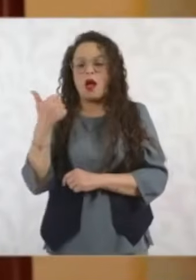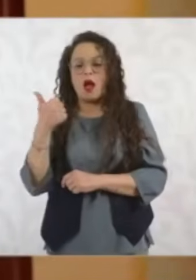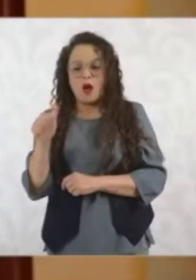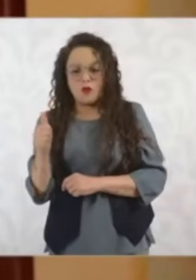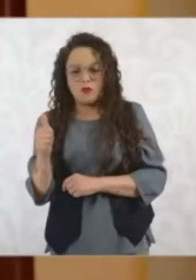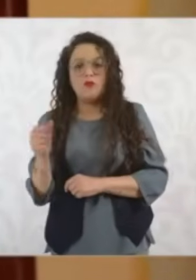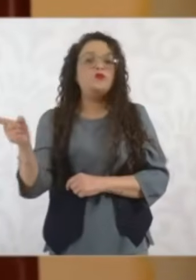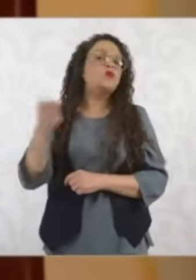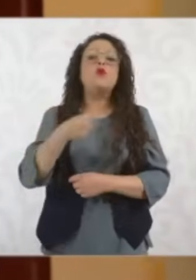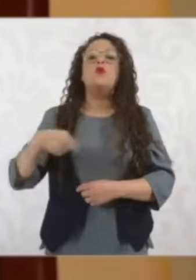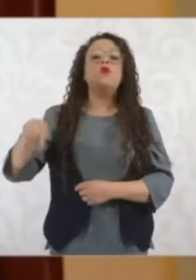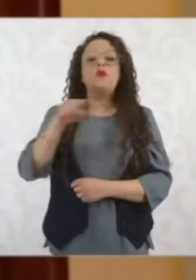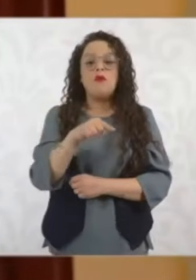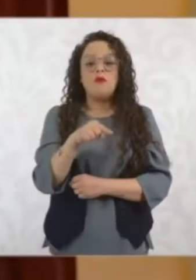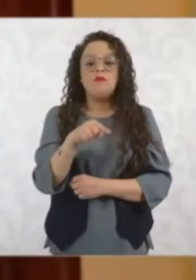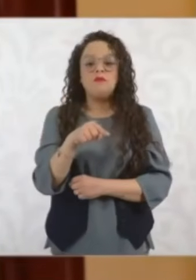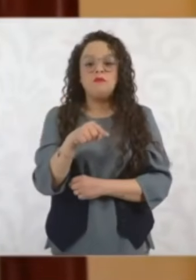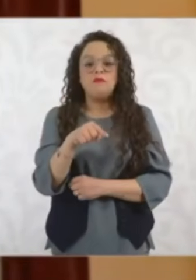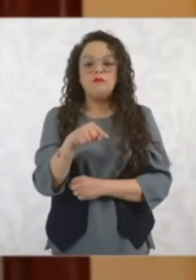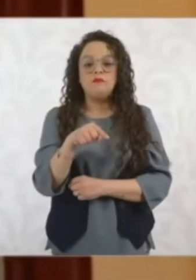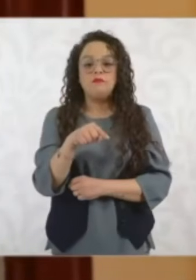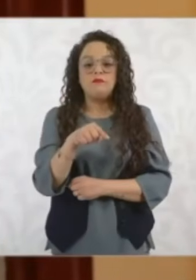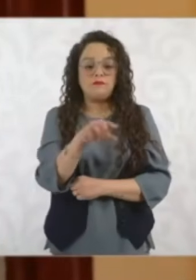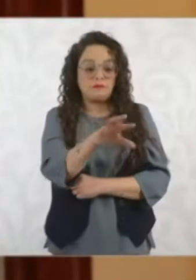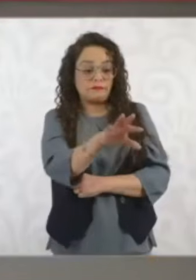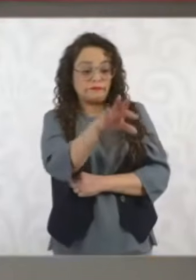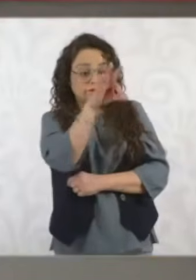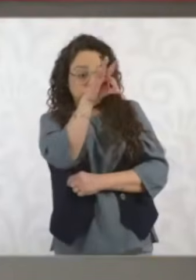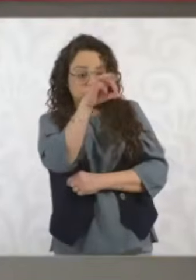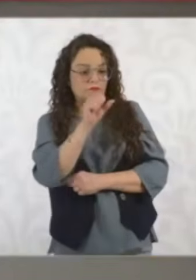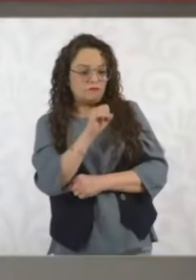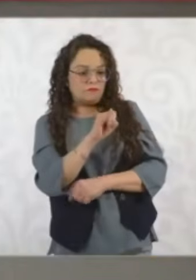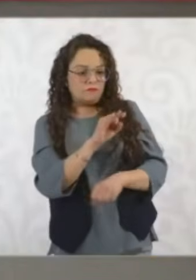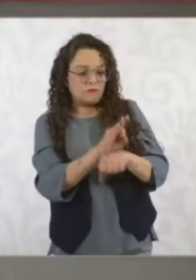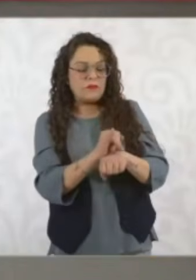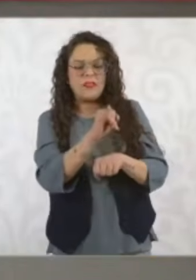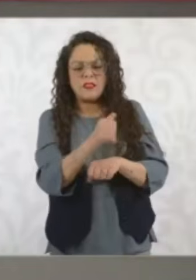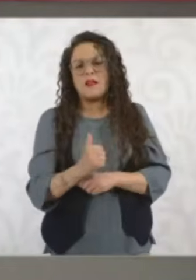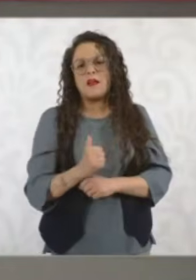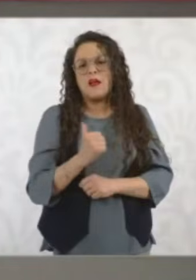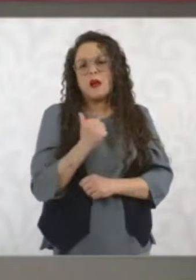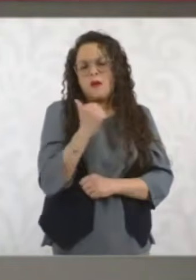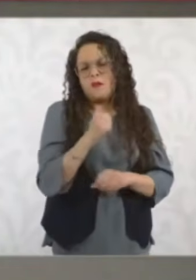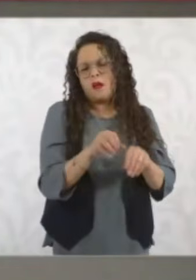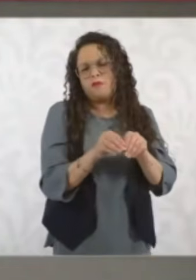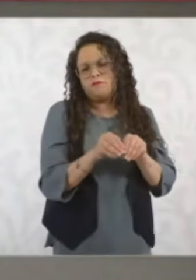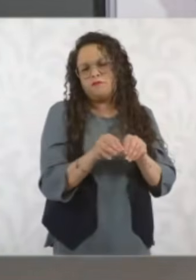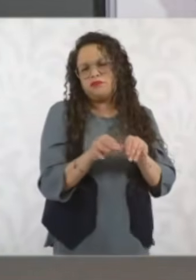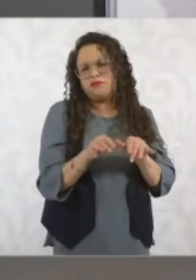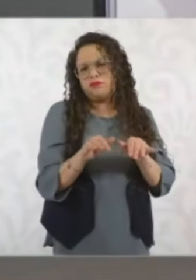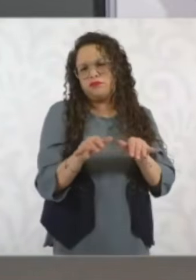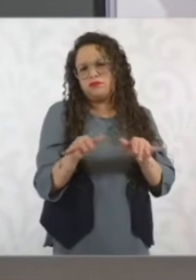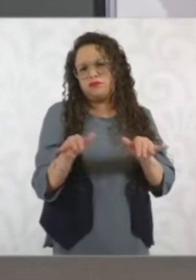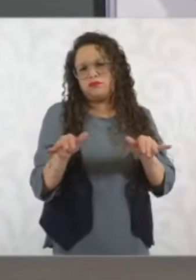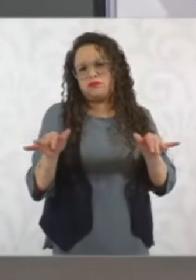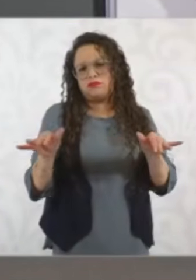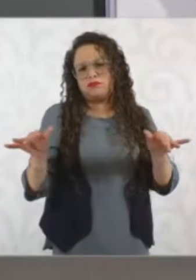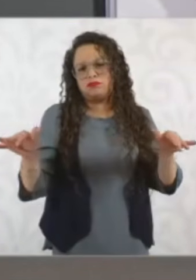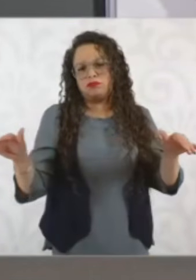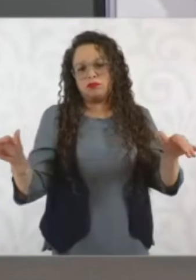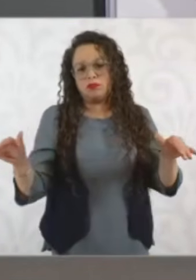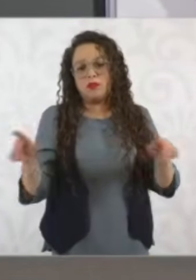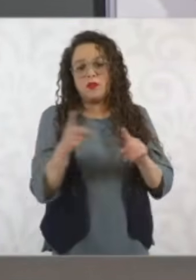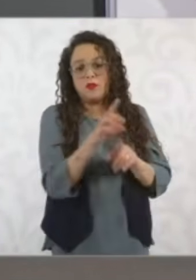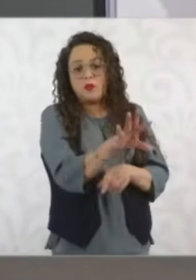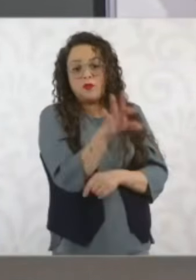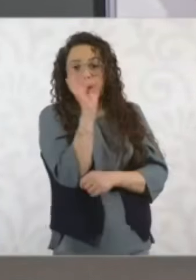respaldan y politizan principalmente la información que recogen de la capa